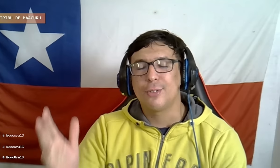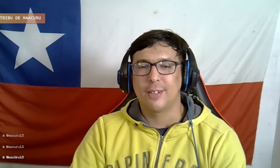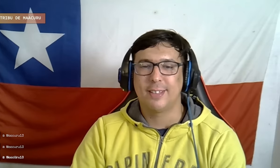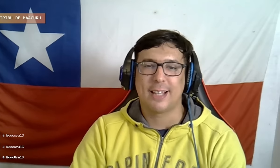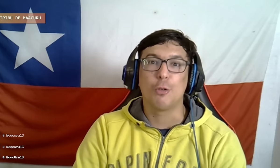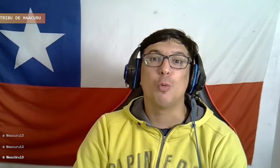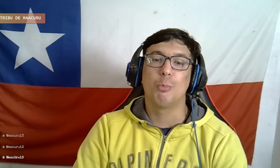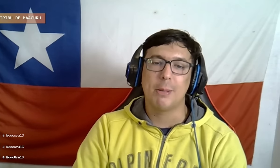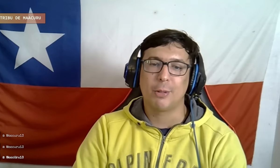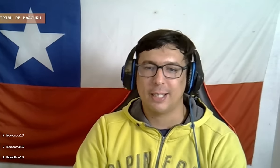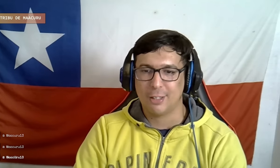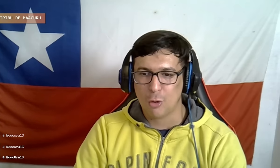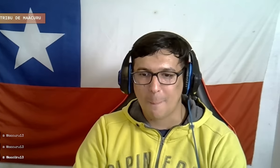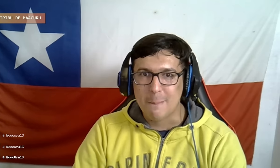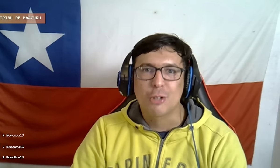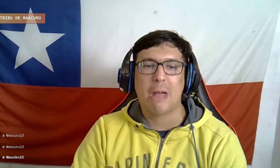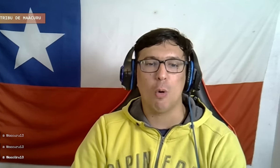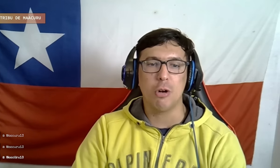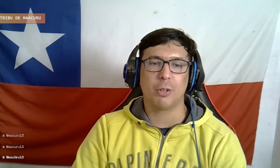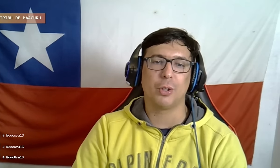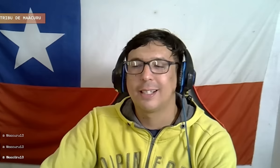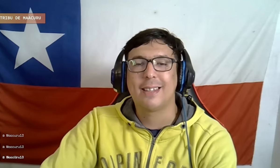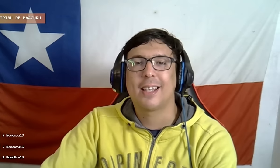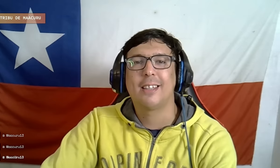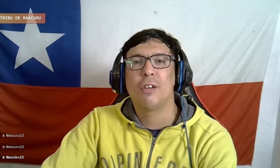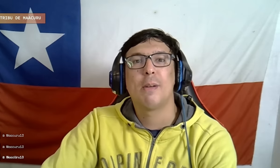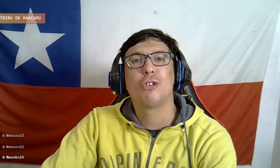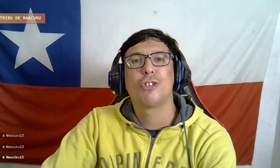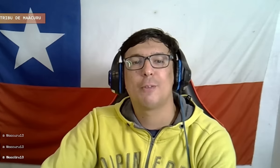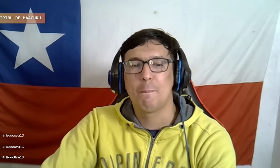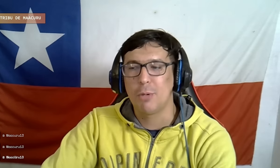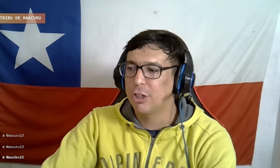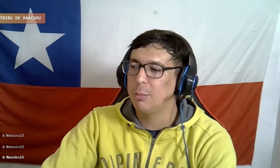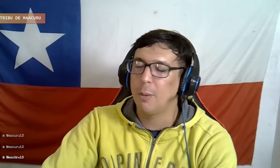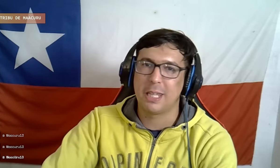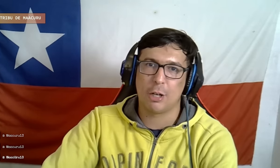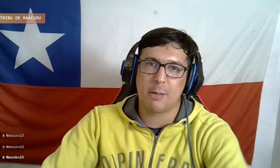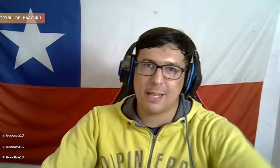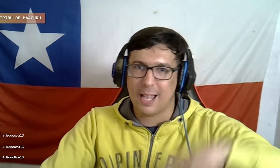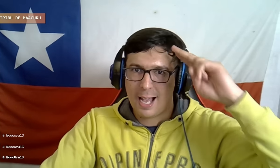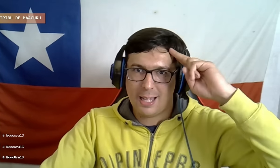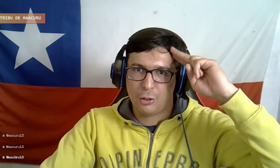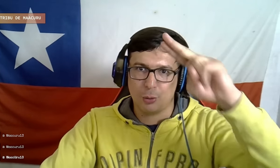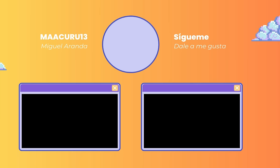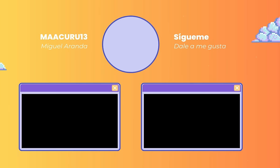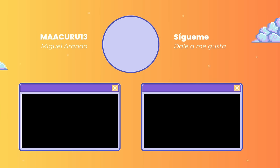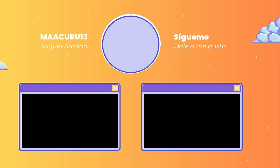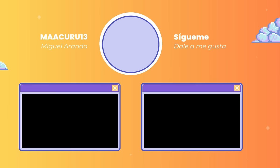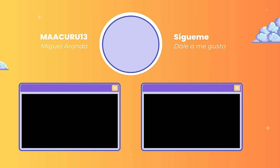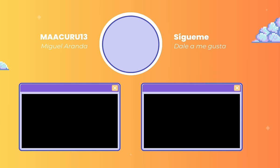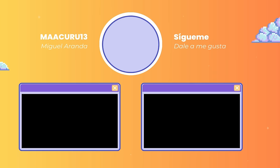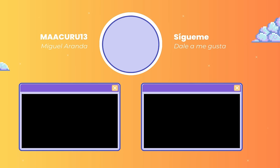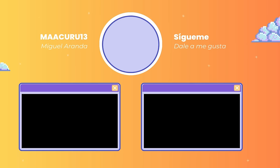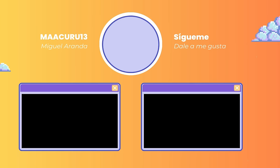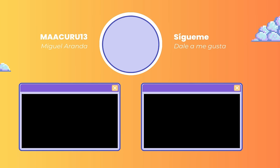olviden suscribirse y dejar un buen me gusta, que eso me ayuda un montón. Gracias, gente. Nos vemos en un próximo video. Bye, bye. Adiós.